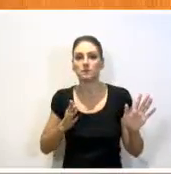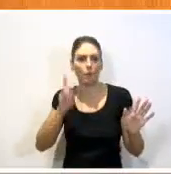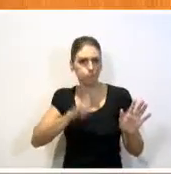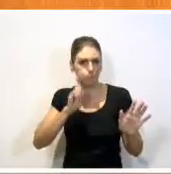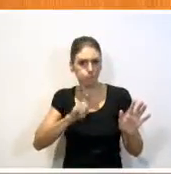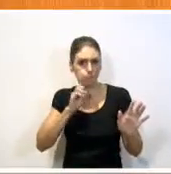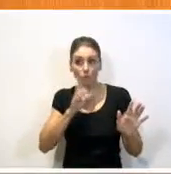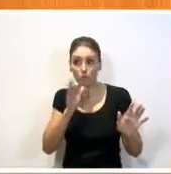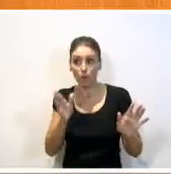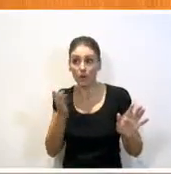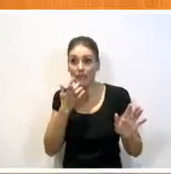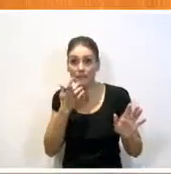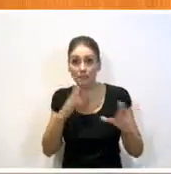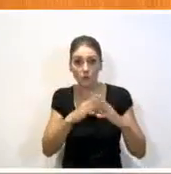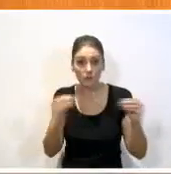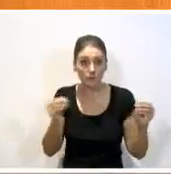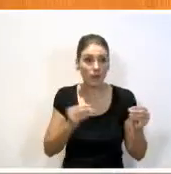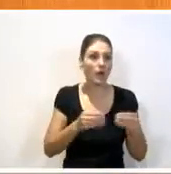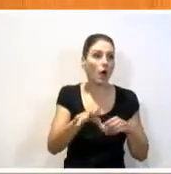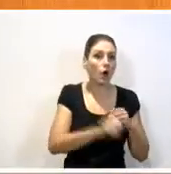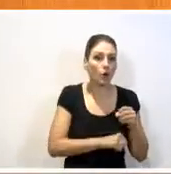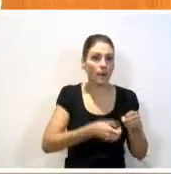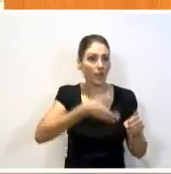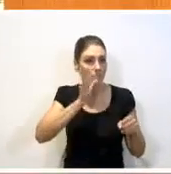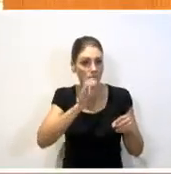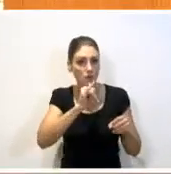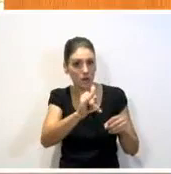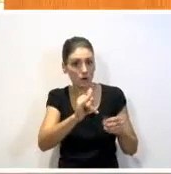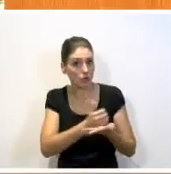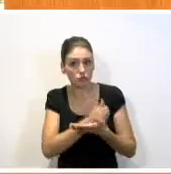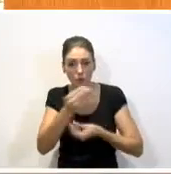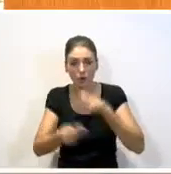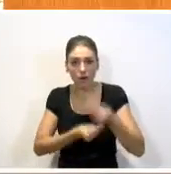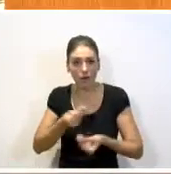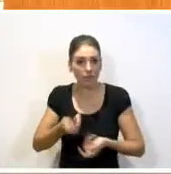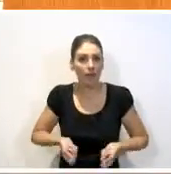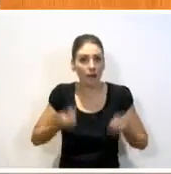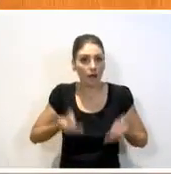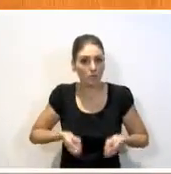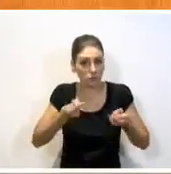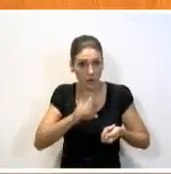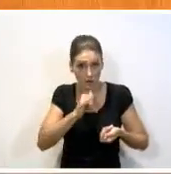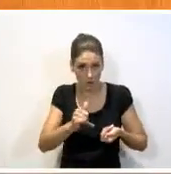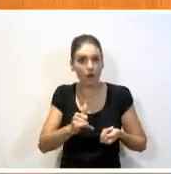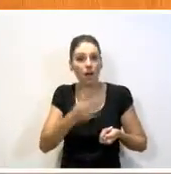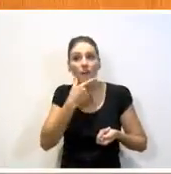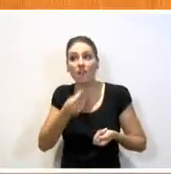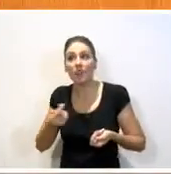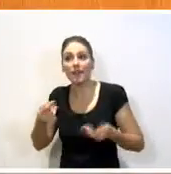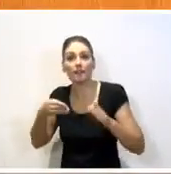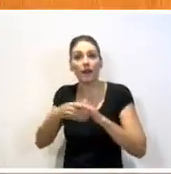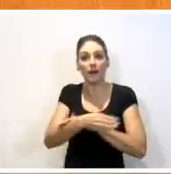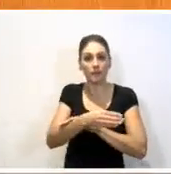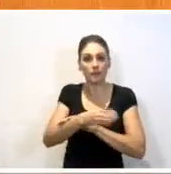porque al venir a la universidad pues compran en La Rioja, desayunan en La Rioja. Quiero decir que facilitar el acceso también a estudiantes de fuera